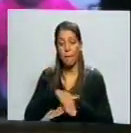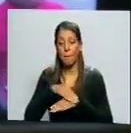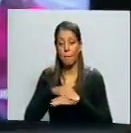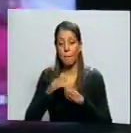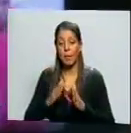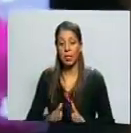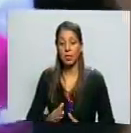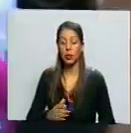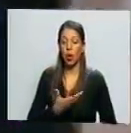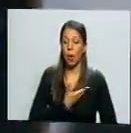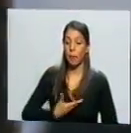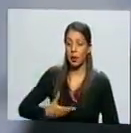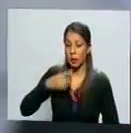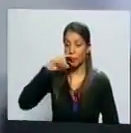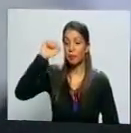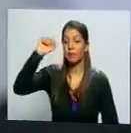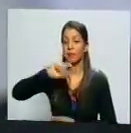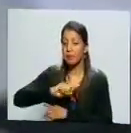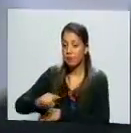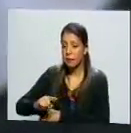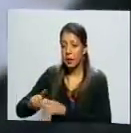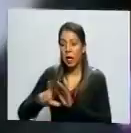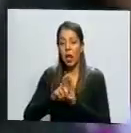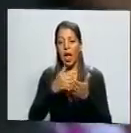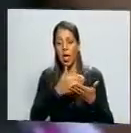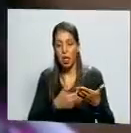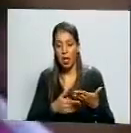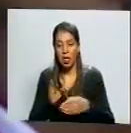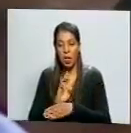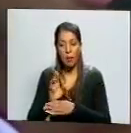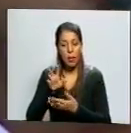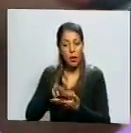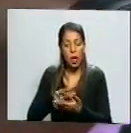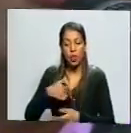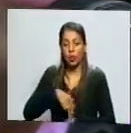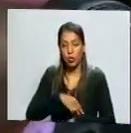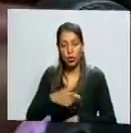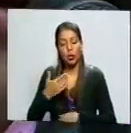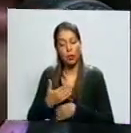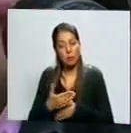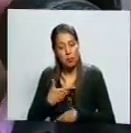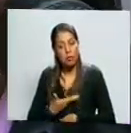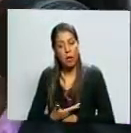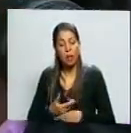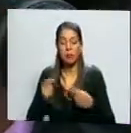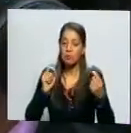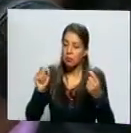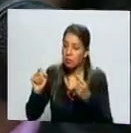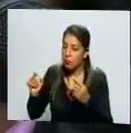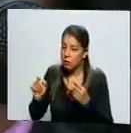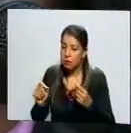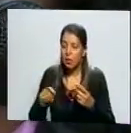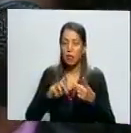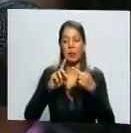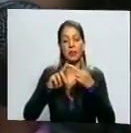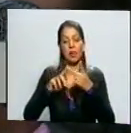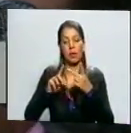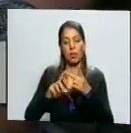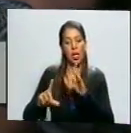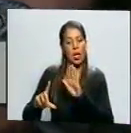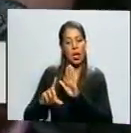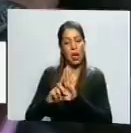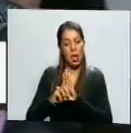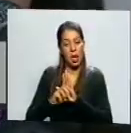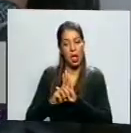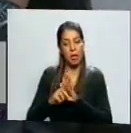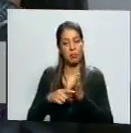nuestro presidente, un primer instrumento, y que podríamos estar también conversando y también estar valorando y discutiendo un segundo instrumento, una segunda